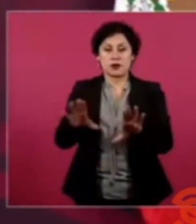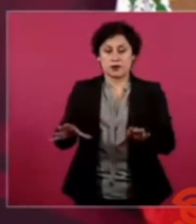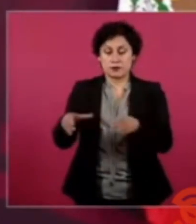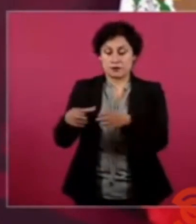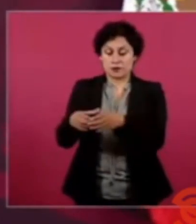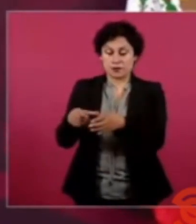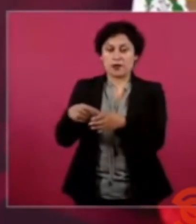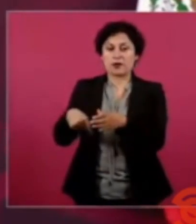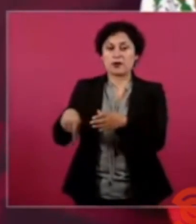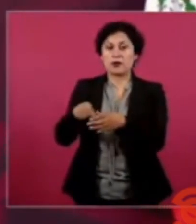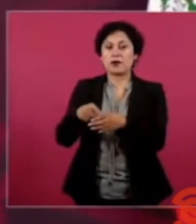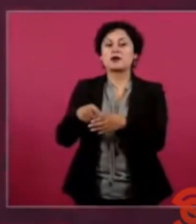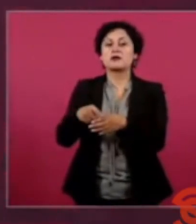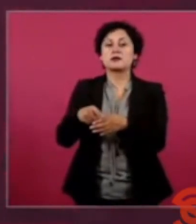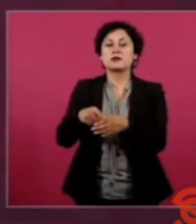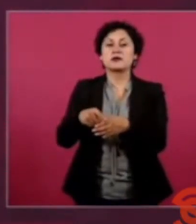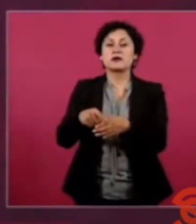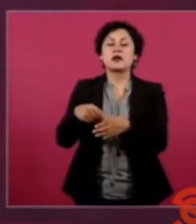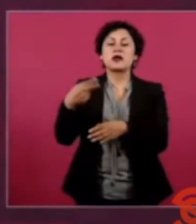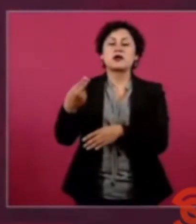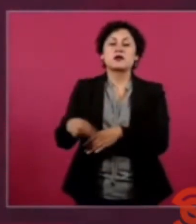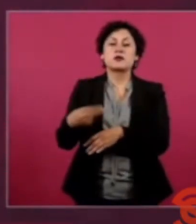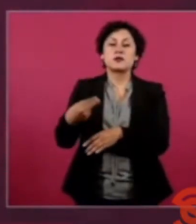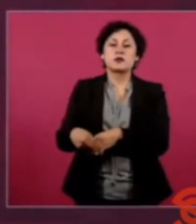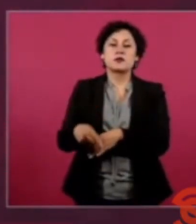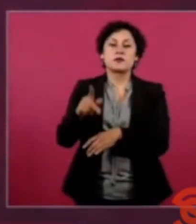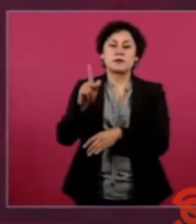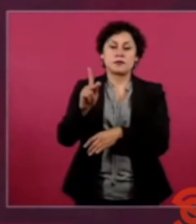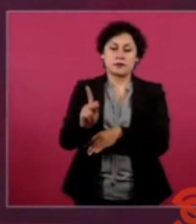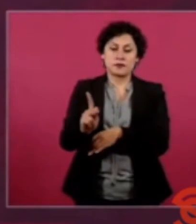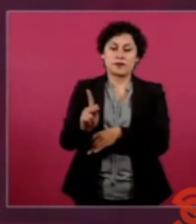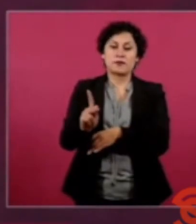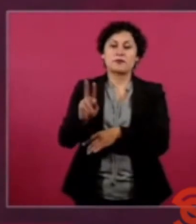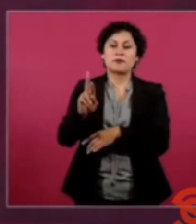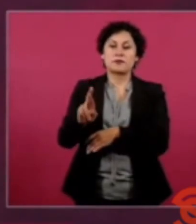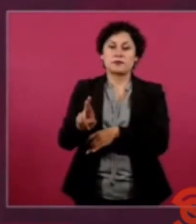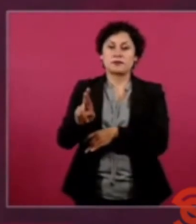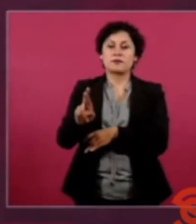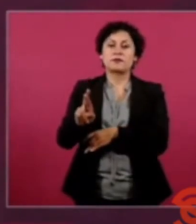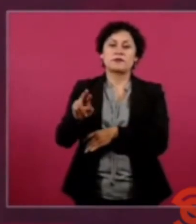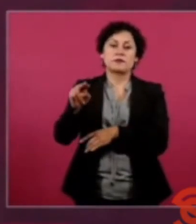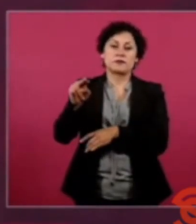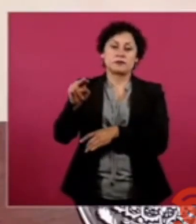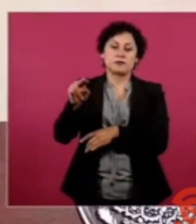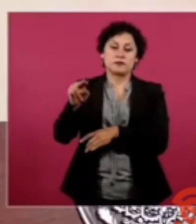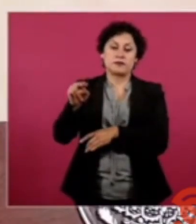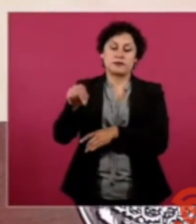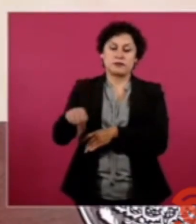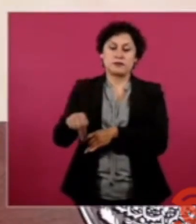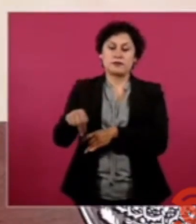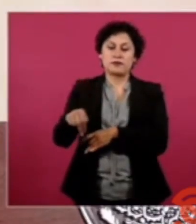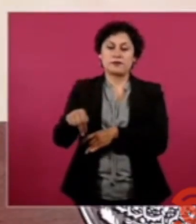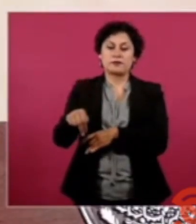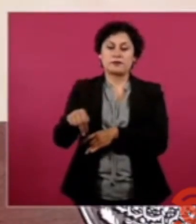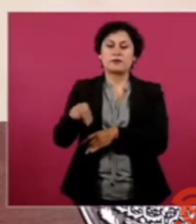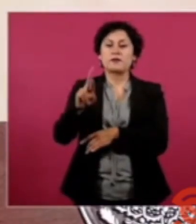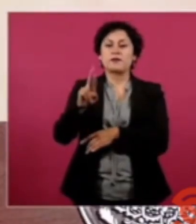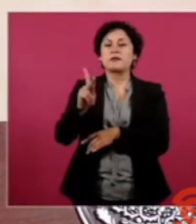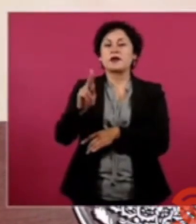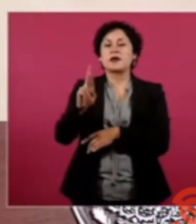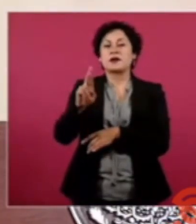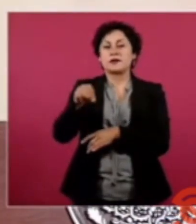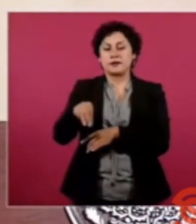se llamó Partido de la Revolución Mexicana, PRM. Ahí surgieron los